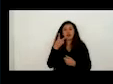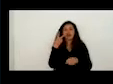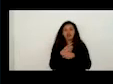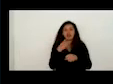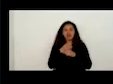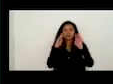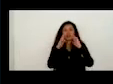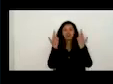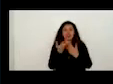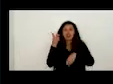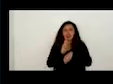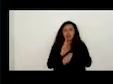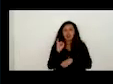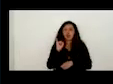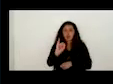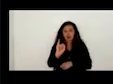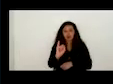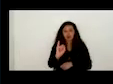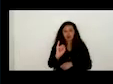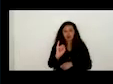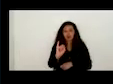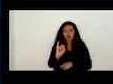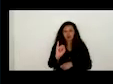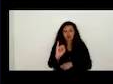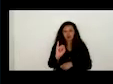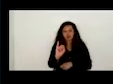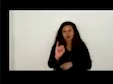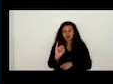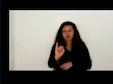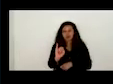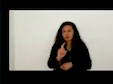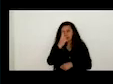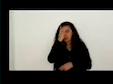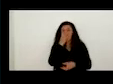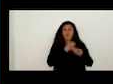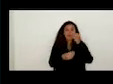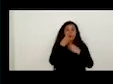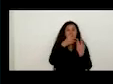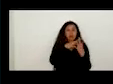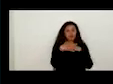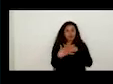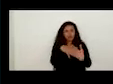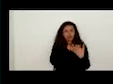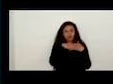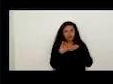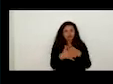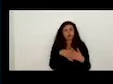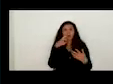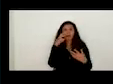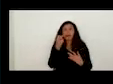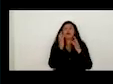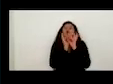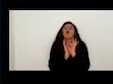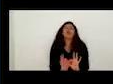día jueves, el combinar los alimentos es parte esencial